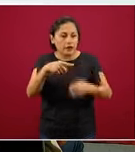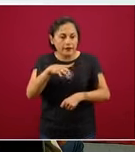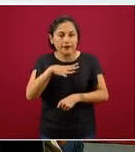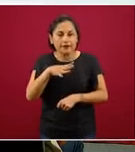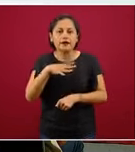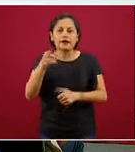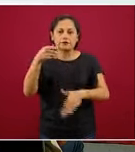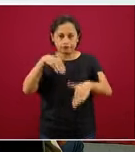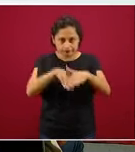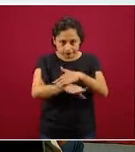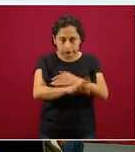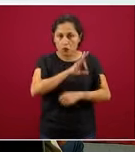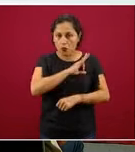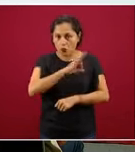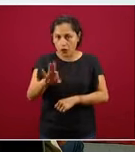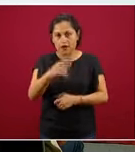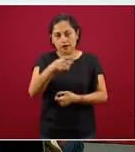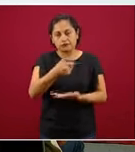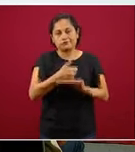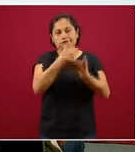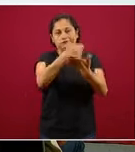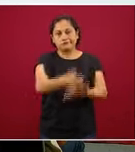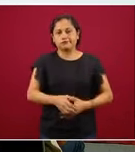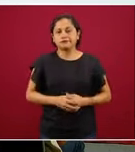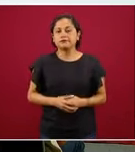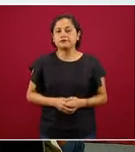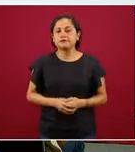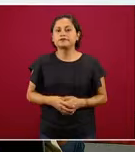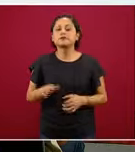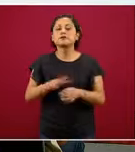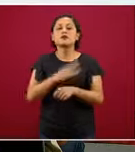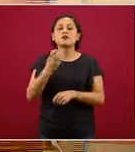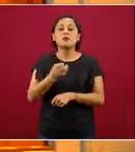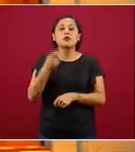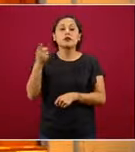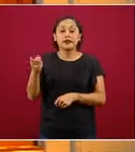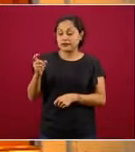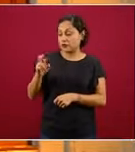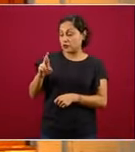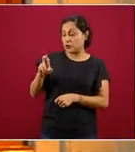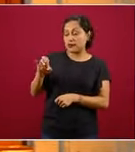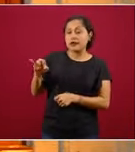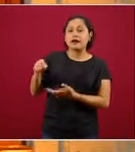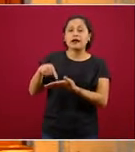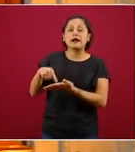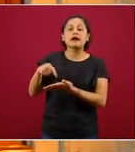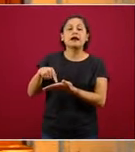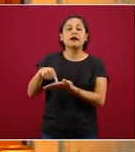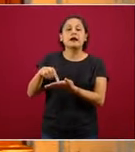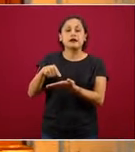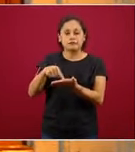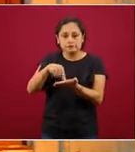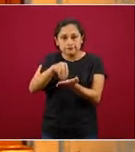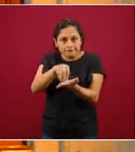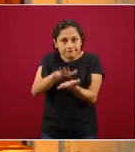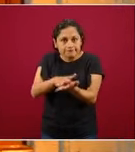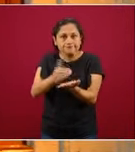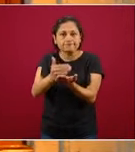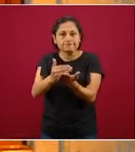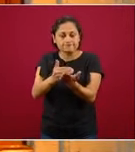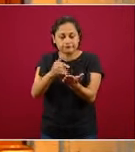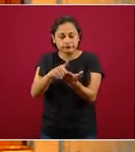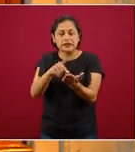que le va a evaluar. Entonces, la red negativa por eso pide esos datos, pide que las características de la cama que se sube para